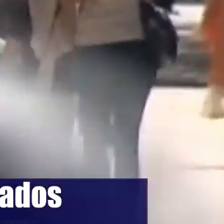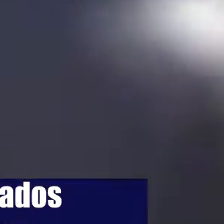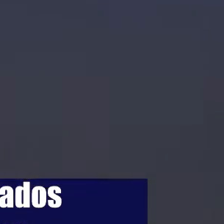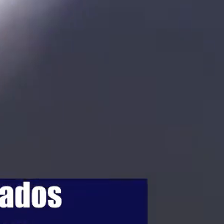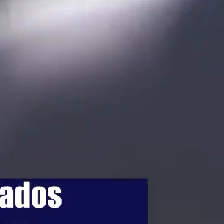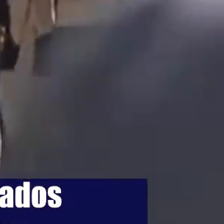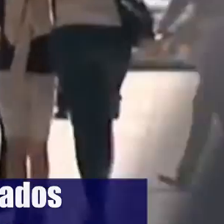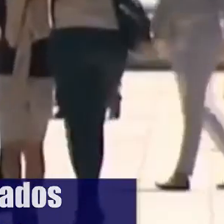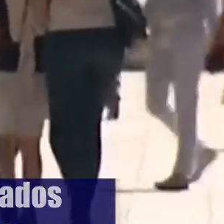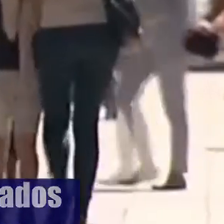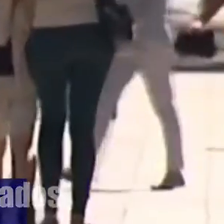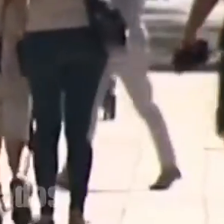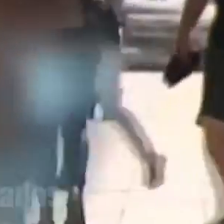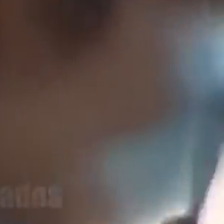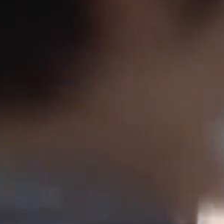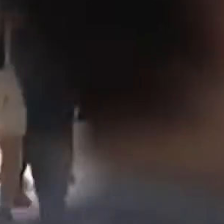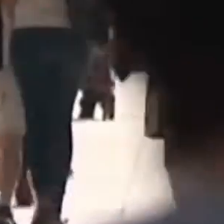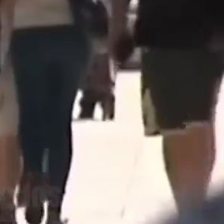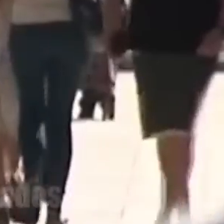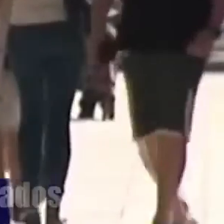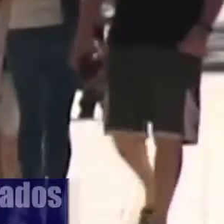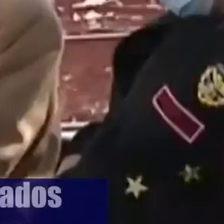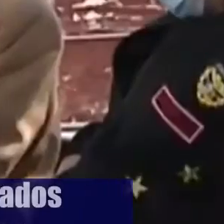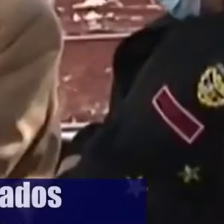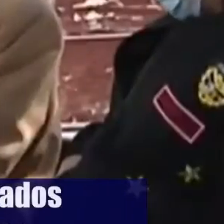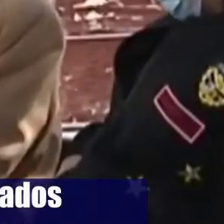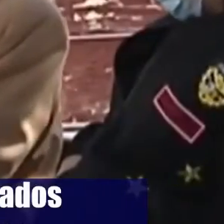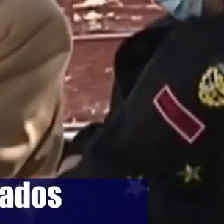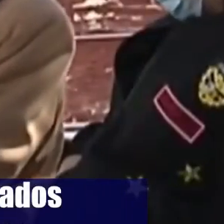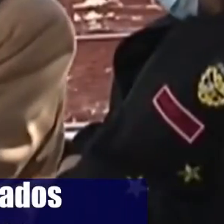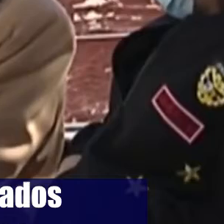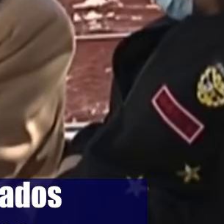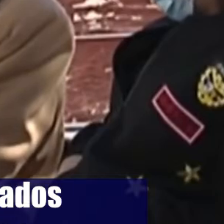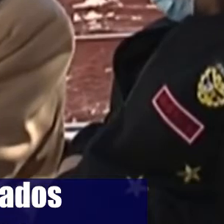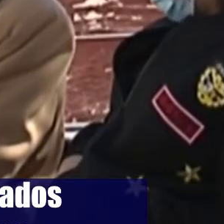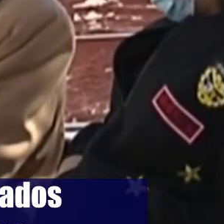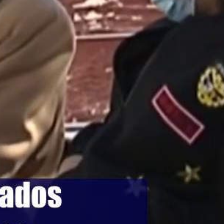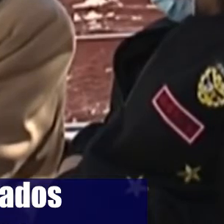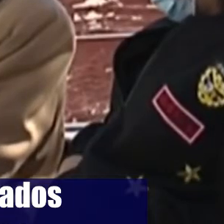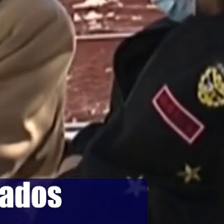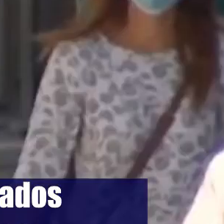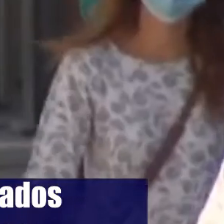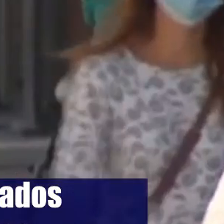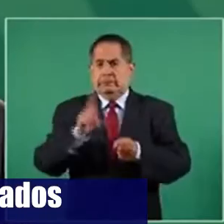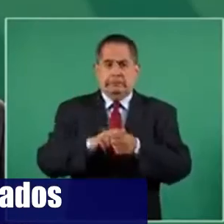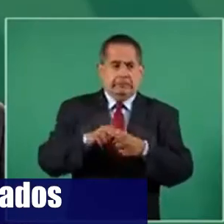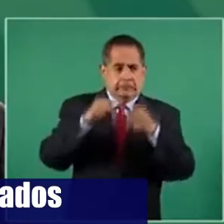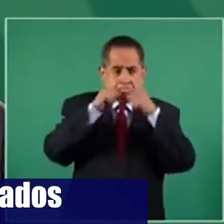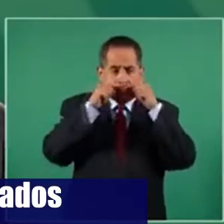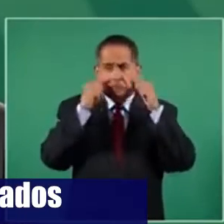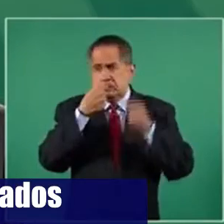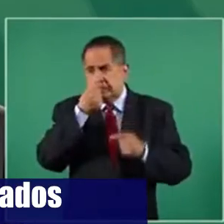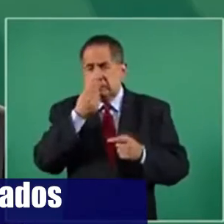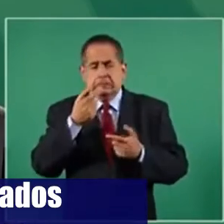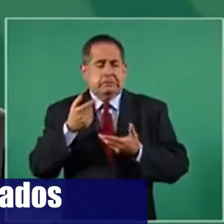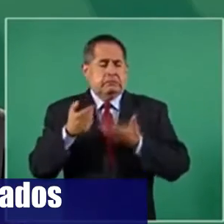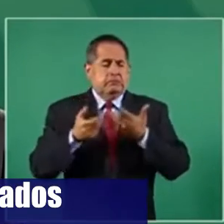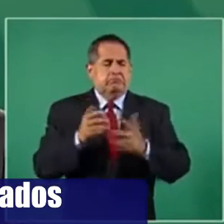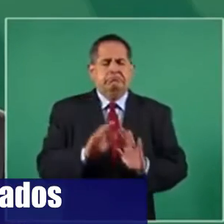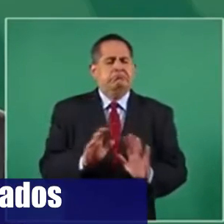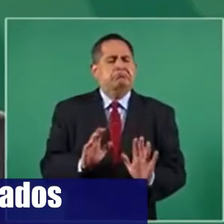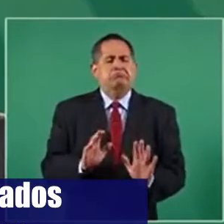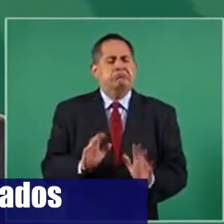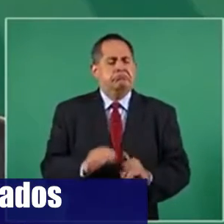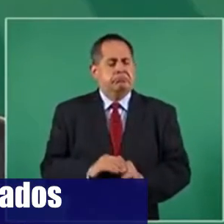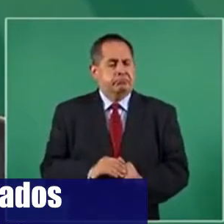el antígeno tiene un efecto protector muy importante para reducir las formas más graves de la enfermedad. Como habíamos dicho hace un par de